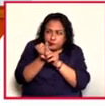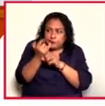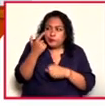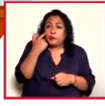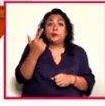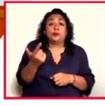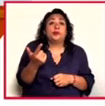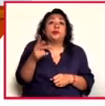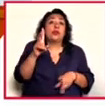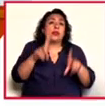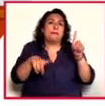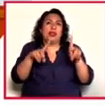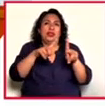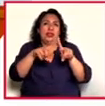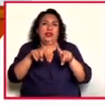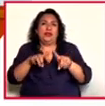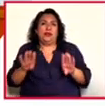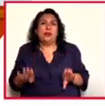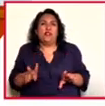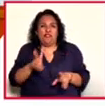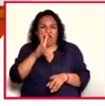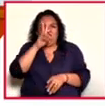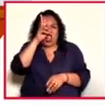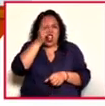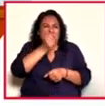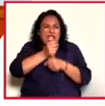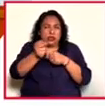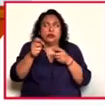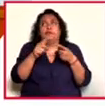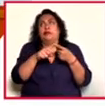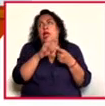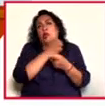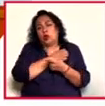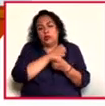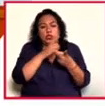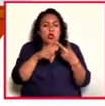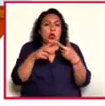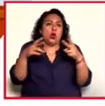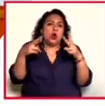muchos factores esta violencia, ¿no? De educación, religión,